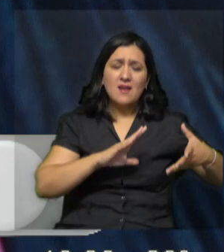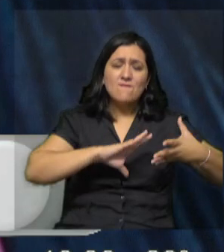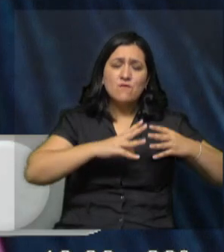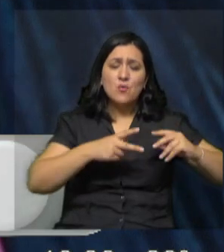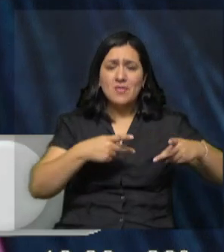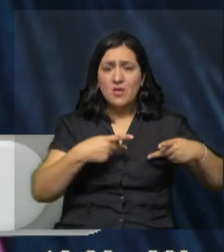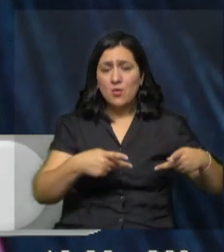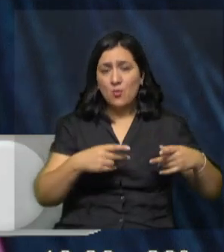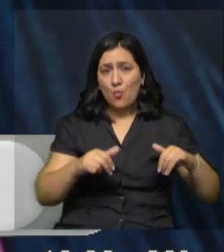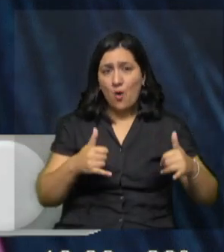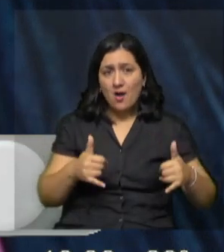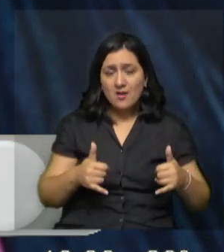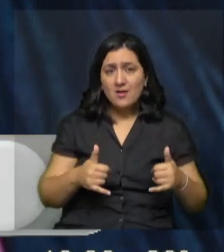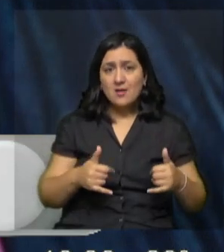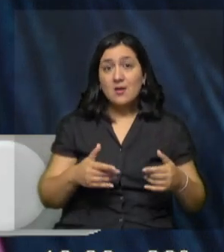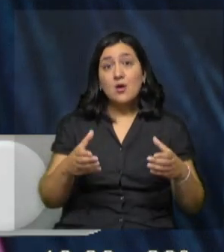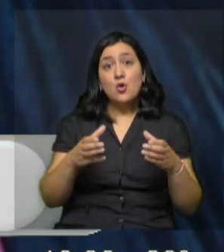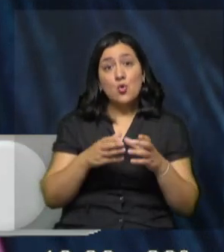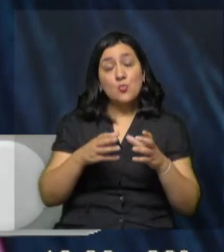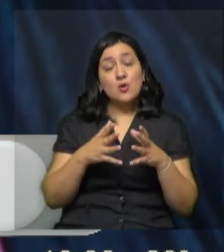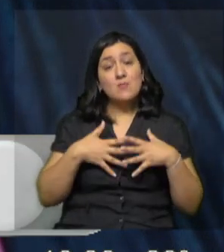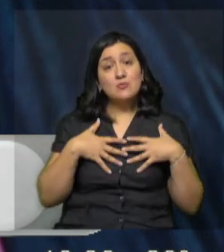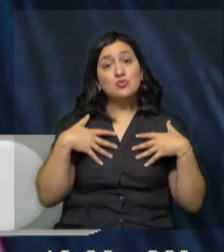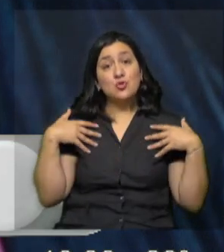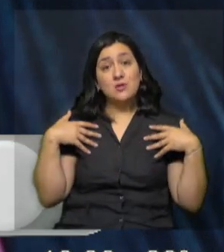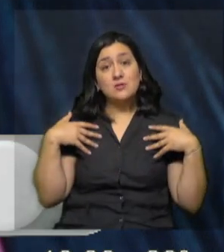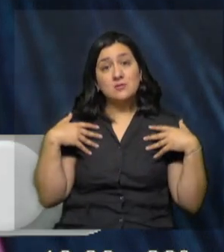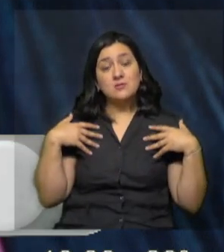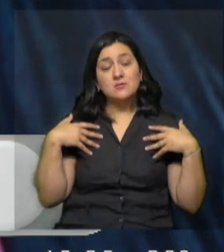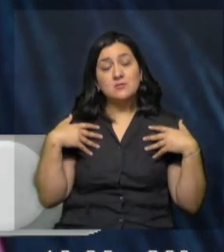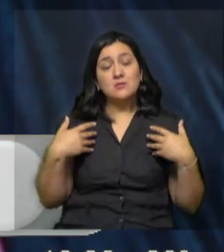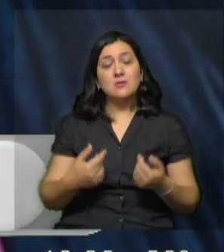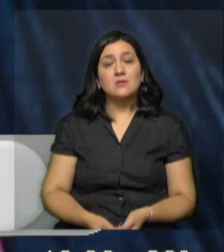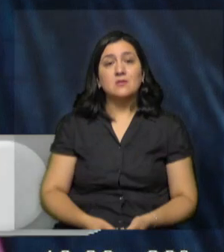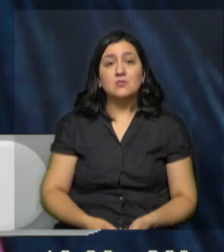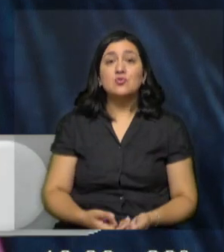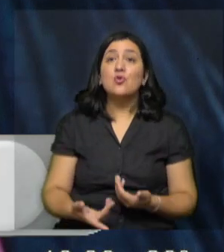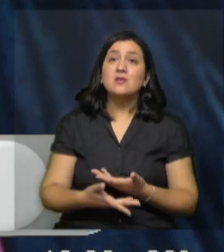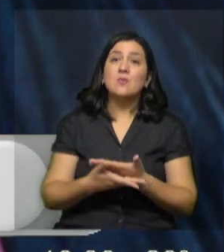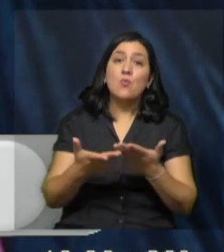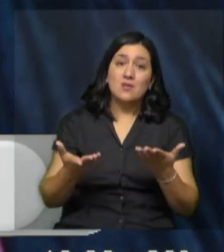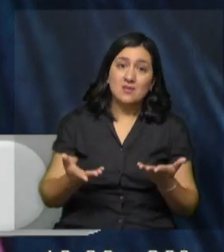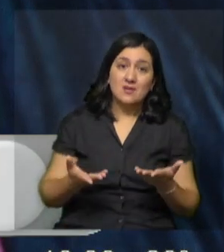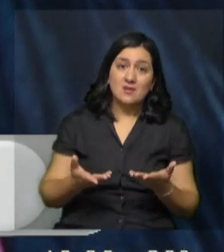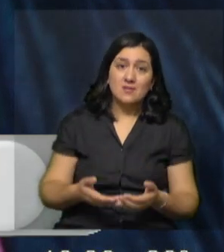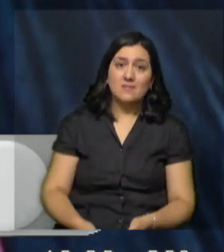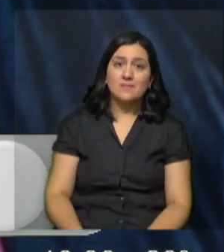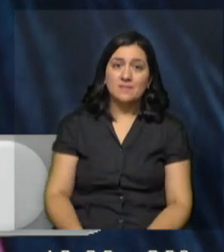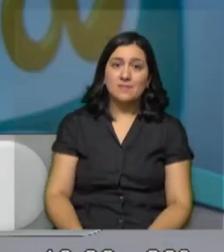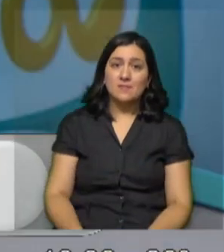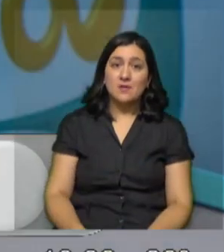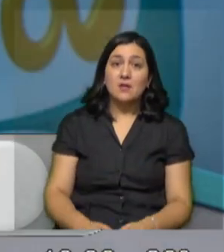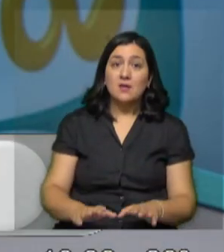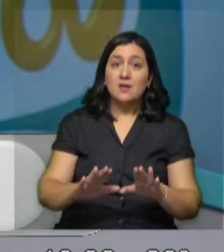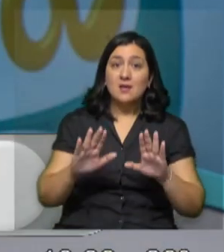lo que sea. Los grupos que emocionan son los que trascienden, y bueno, nosotros tratamos de que eso pasara. Y capaz